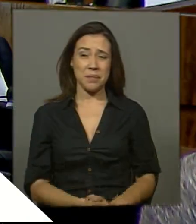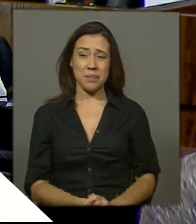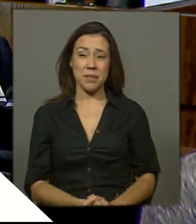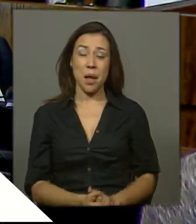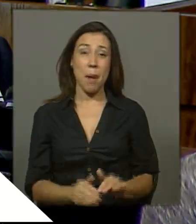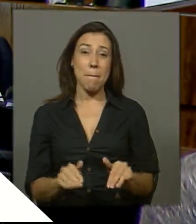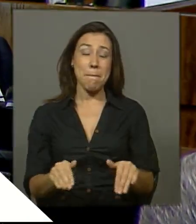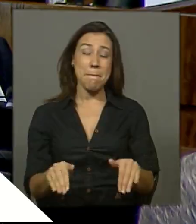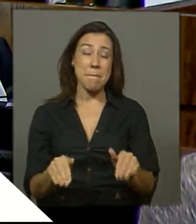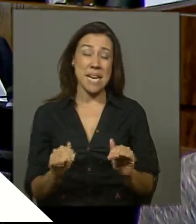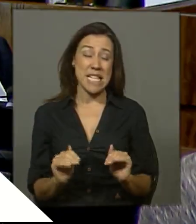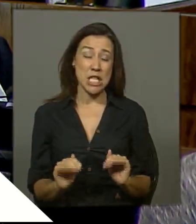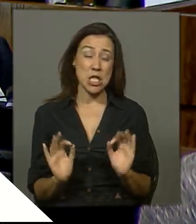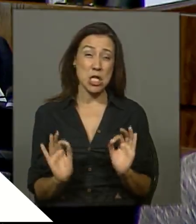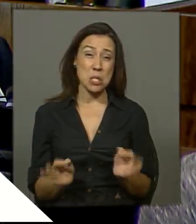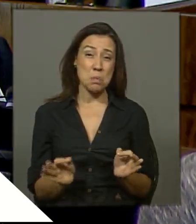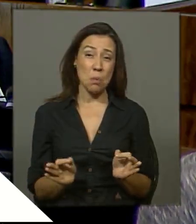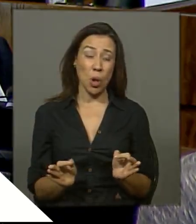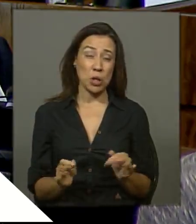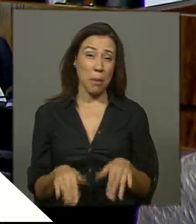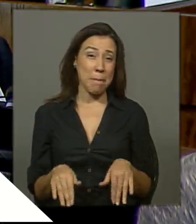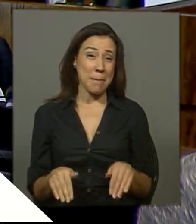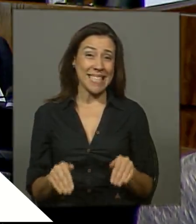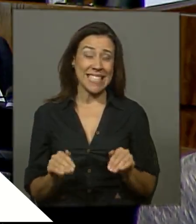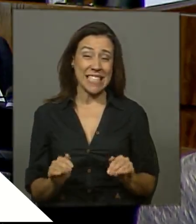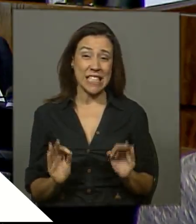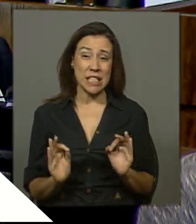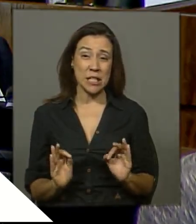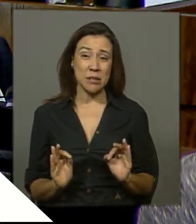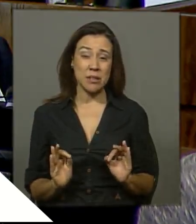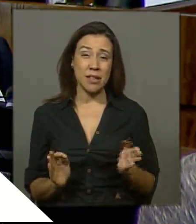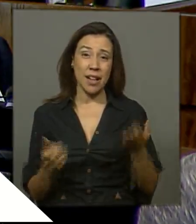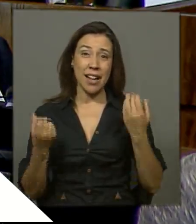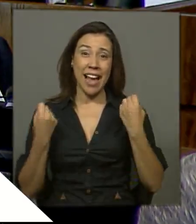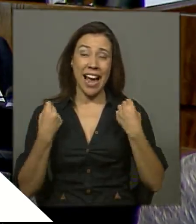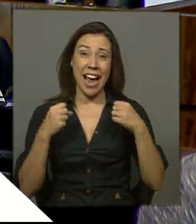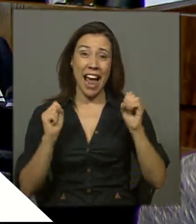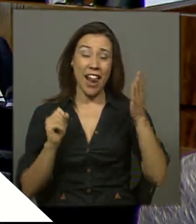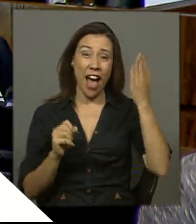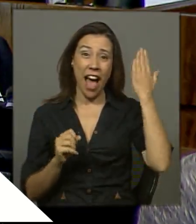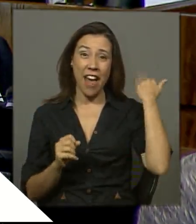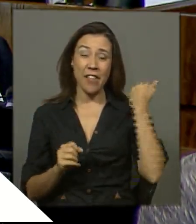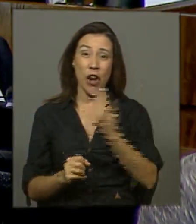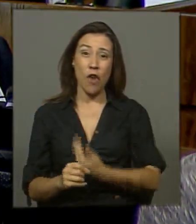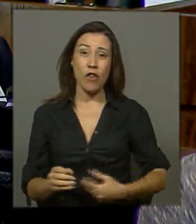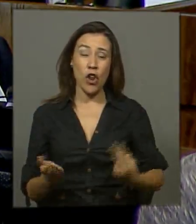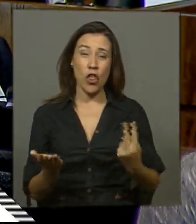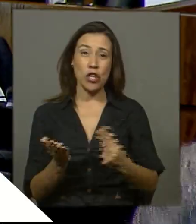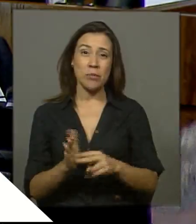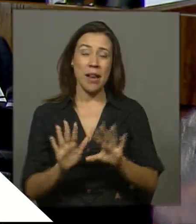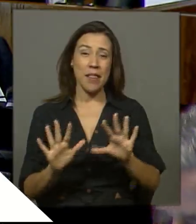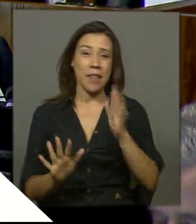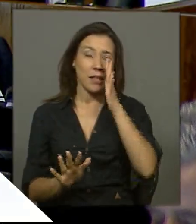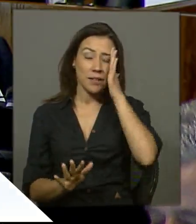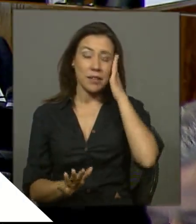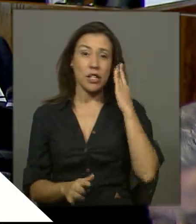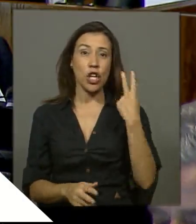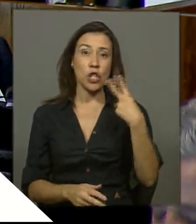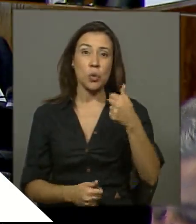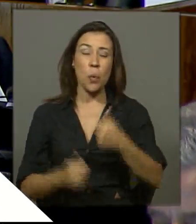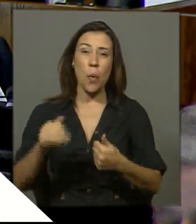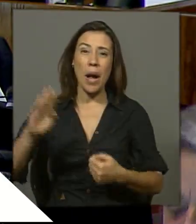los mismos los mismos que ganaron el gobierno el 2010 con su